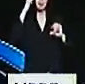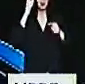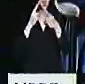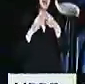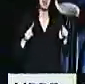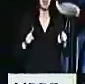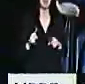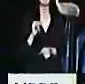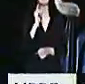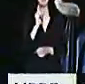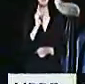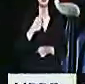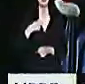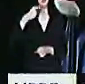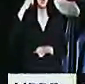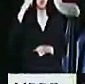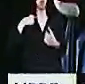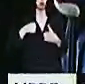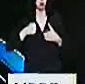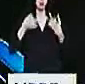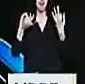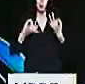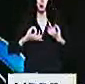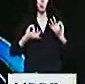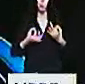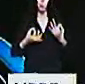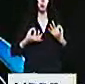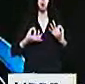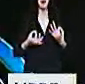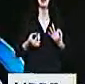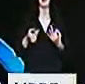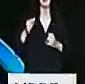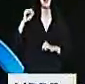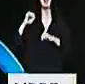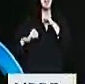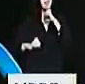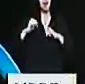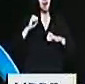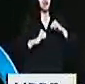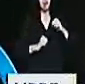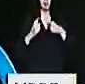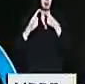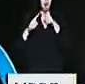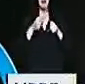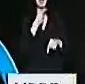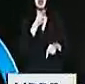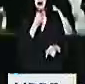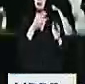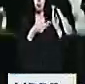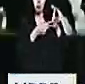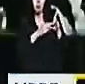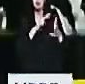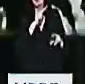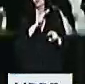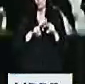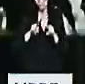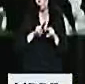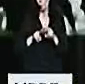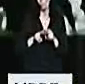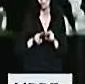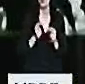no es Chile. Por supuesto, yo creo que estoy convencido que el ánimo empresarial, que la búsqueda empresarial de resolver problemas, tiene